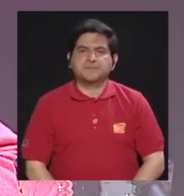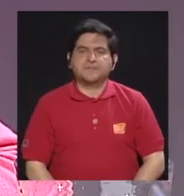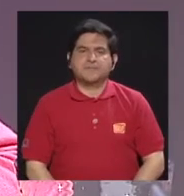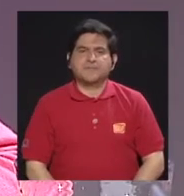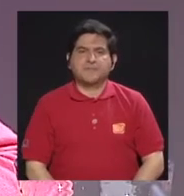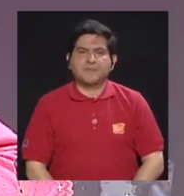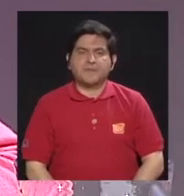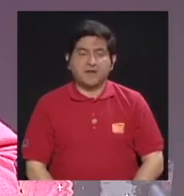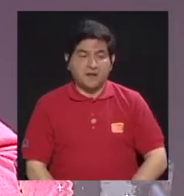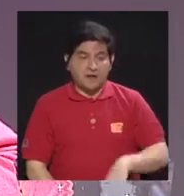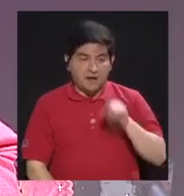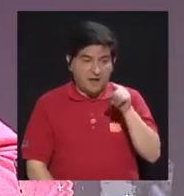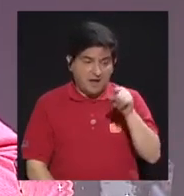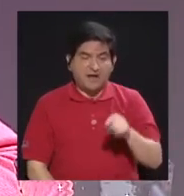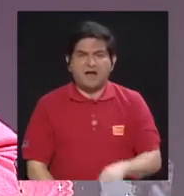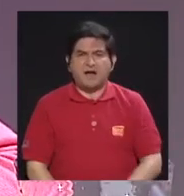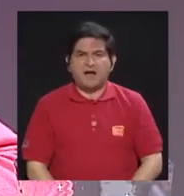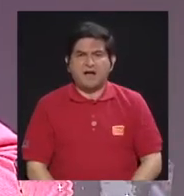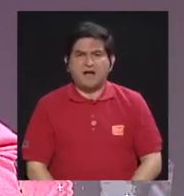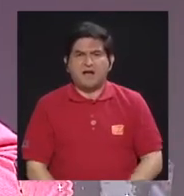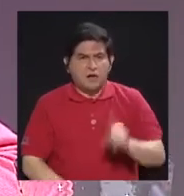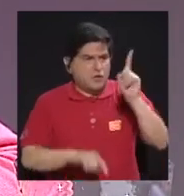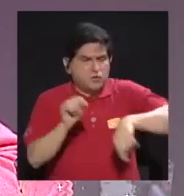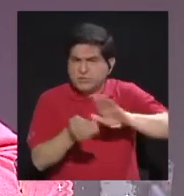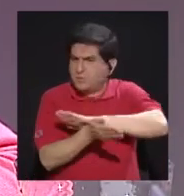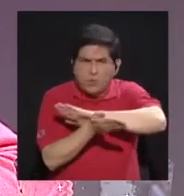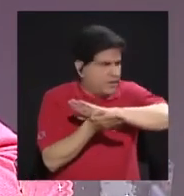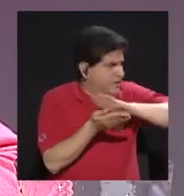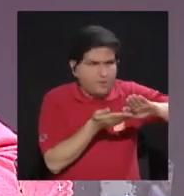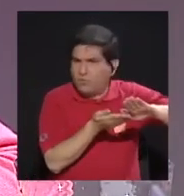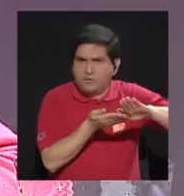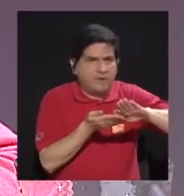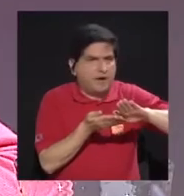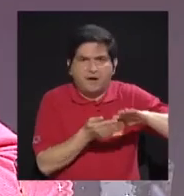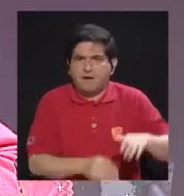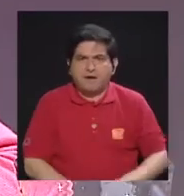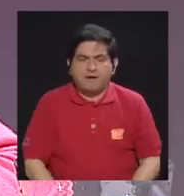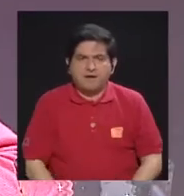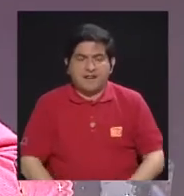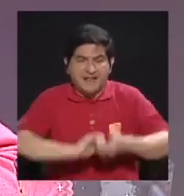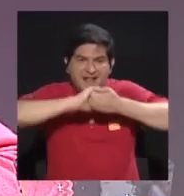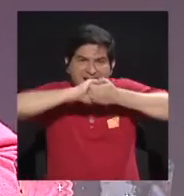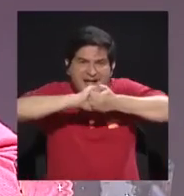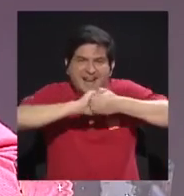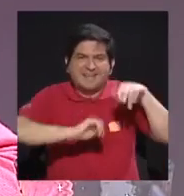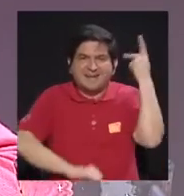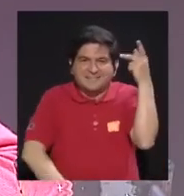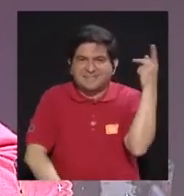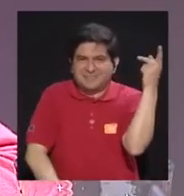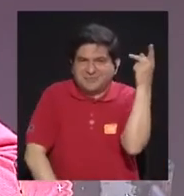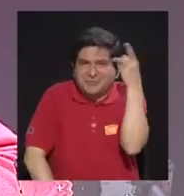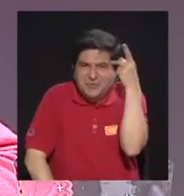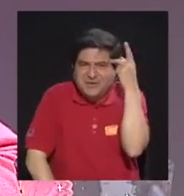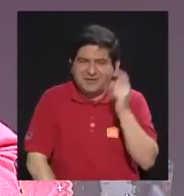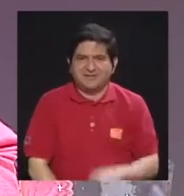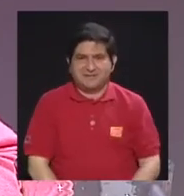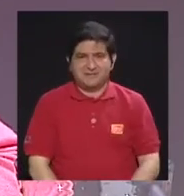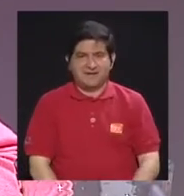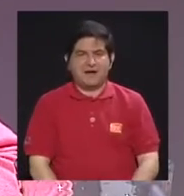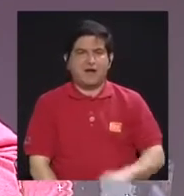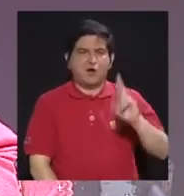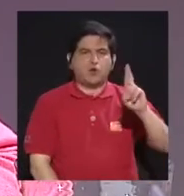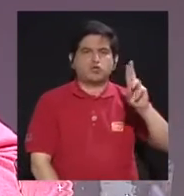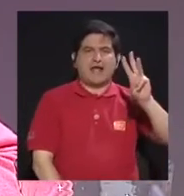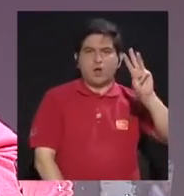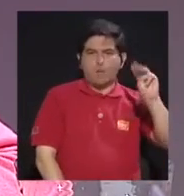Debe ser admitido, es imborrable el hecho de que la alianza política entre